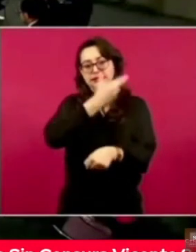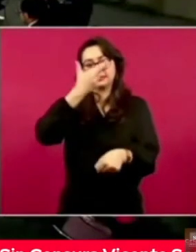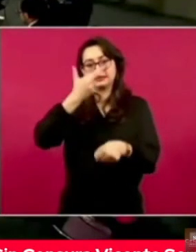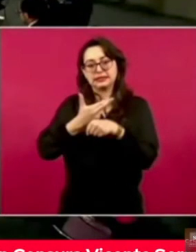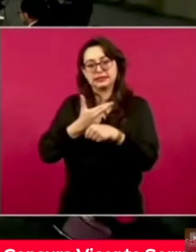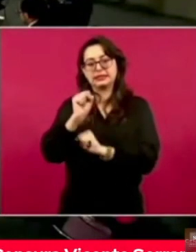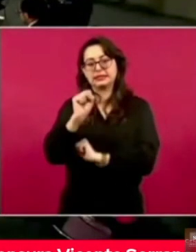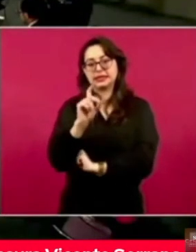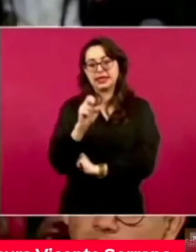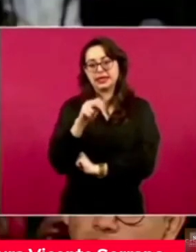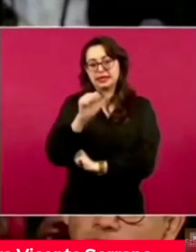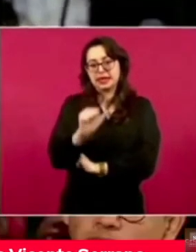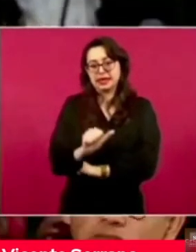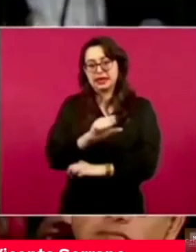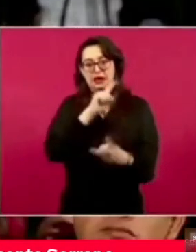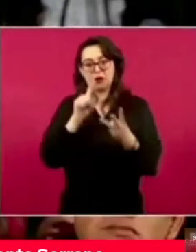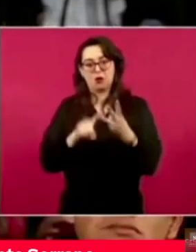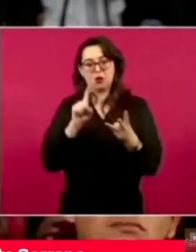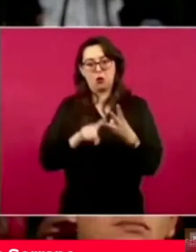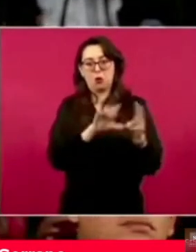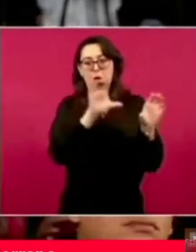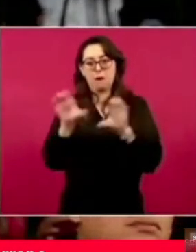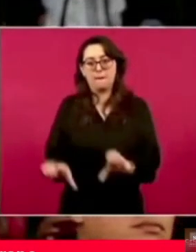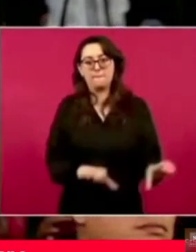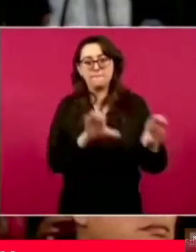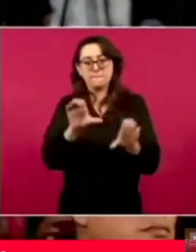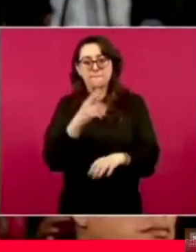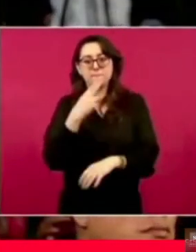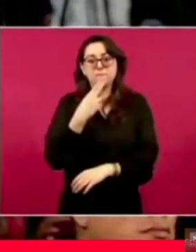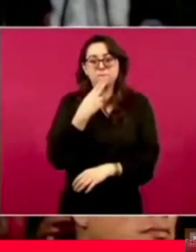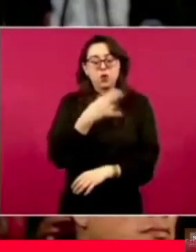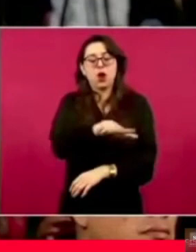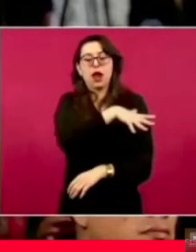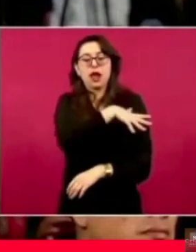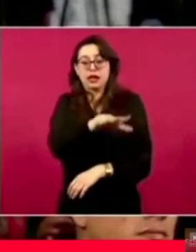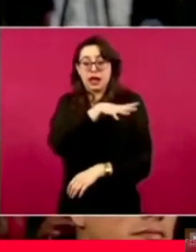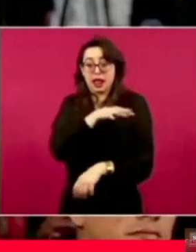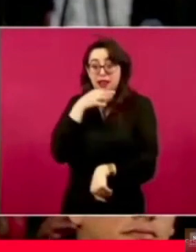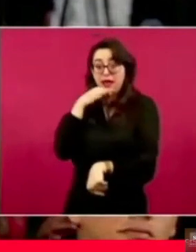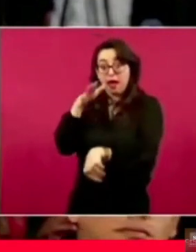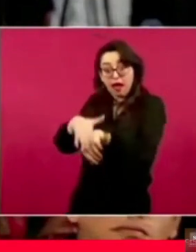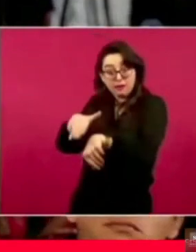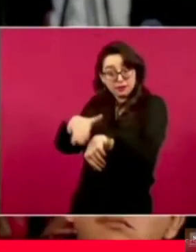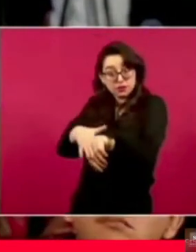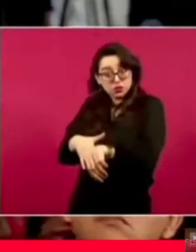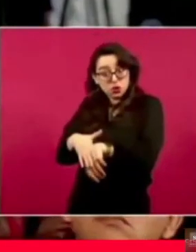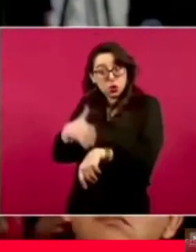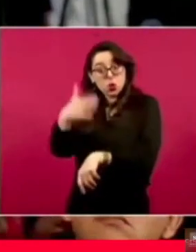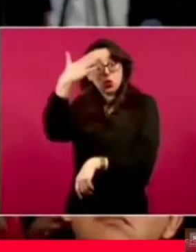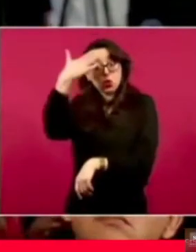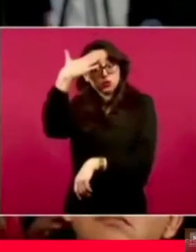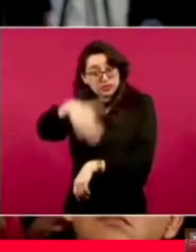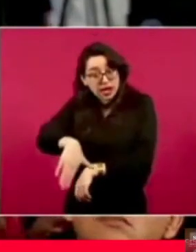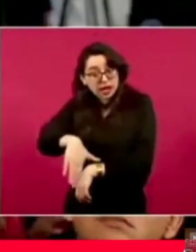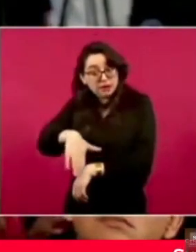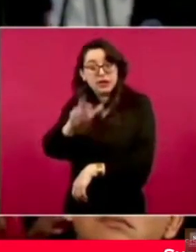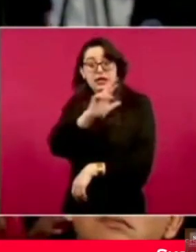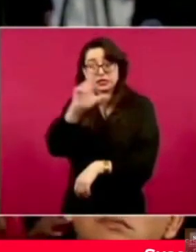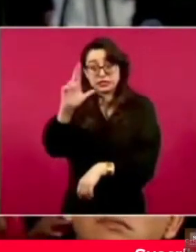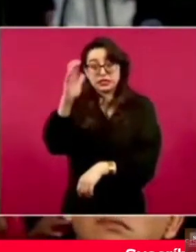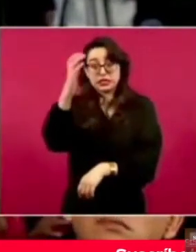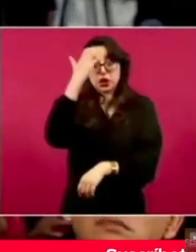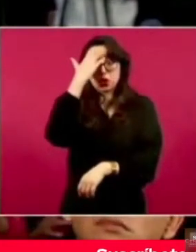otros, Pegasus, ¿qué le ha comentado a usted el general Sandoval? ¿Reconoció que la Sedena intervino